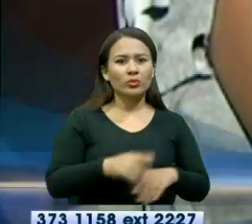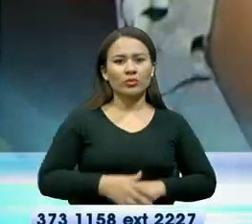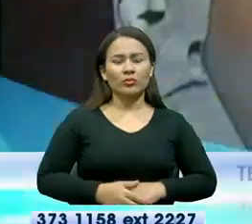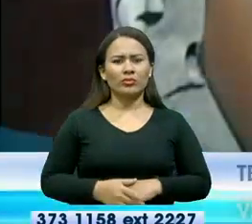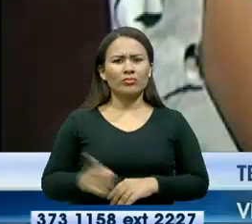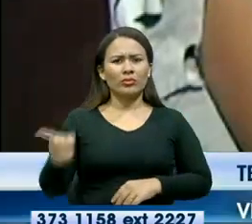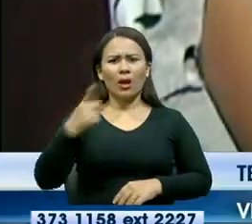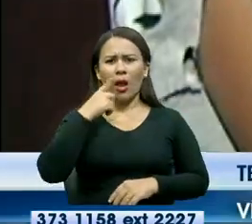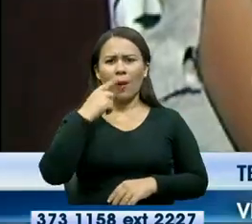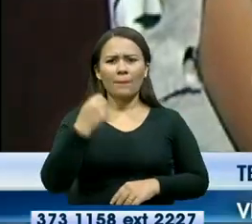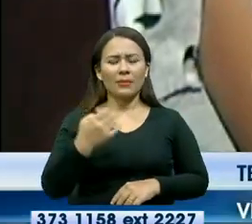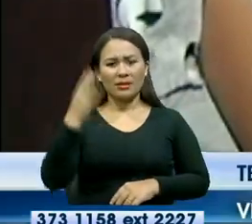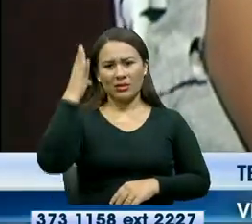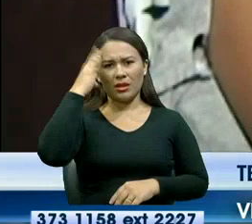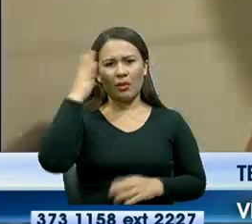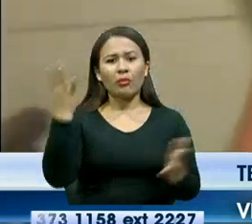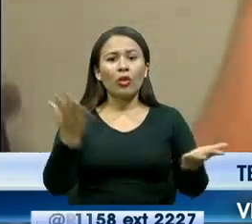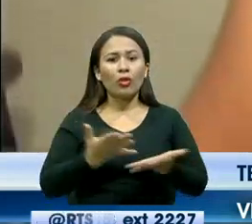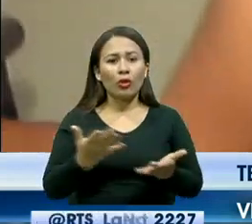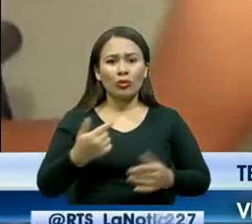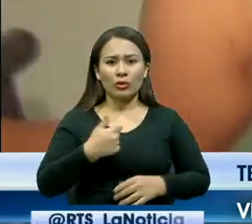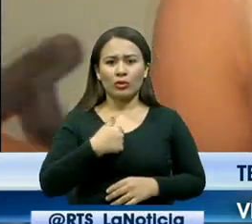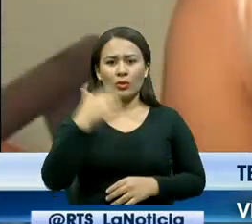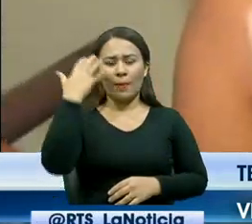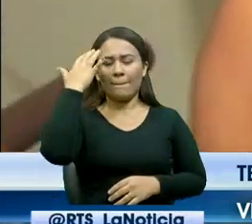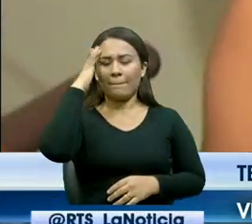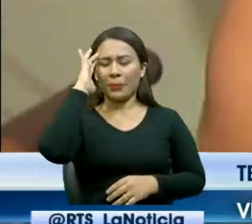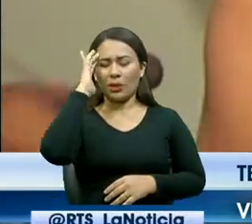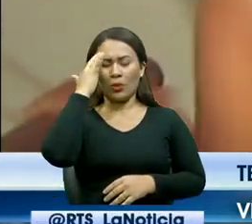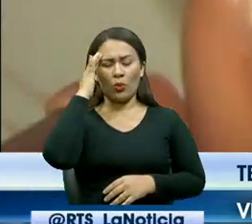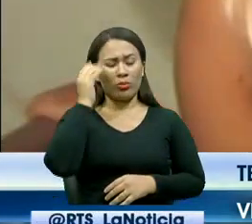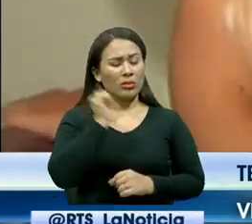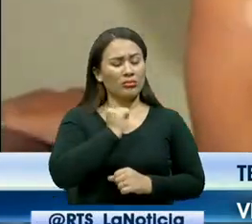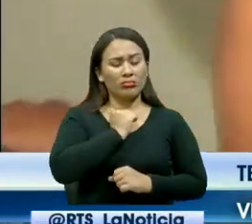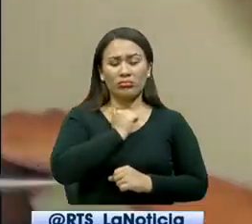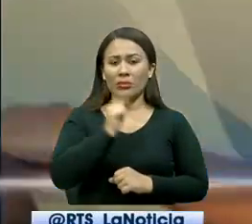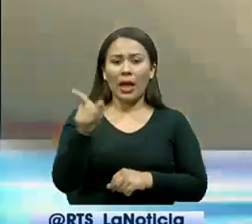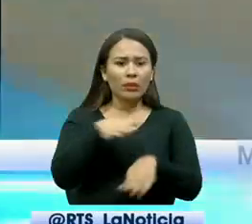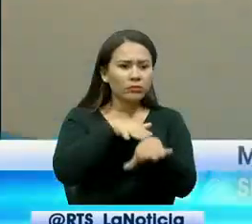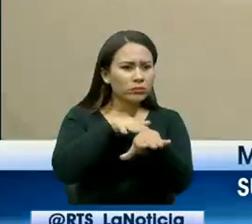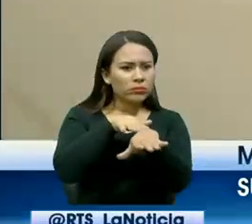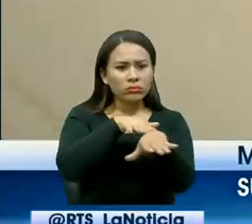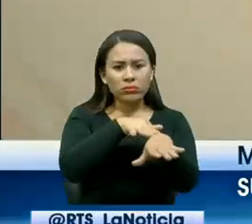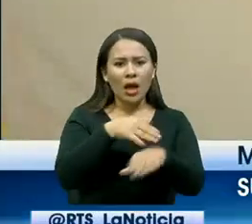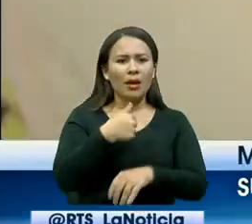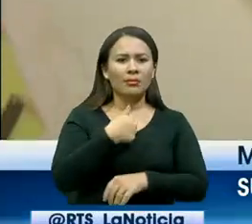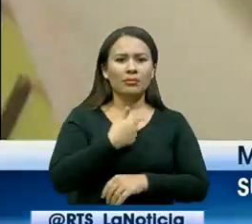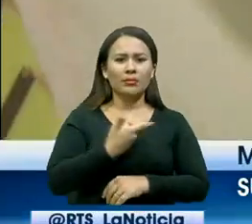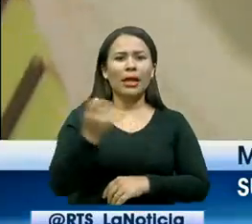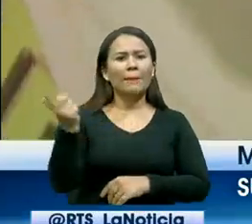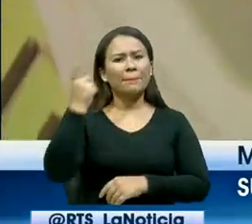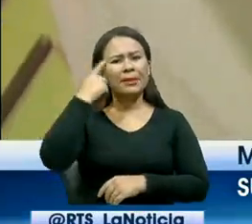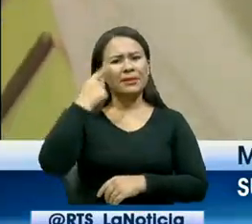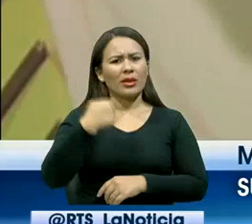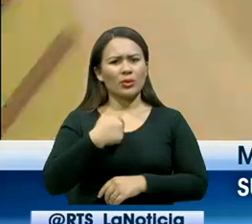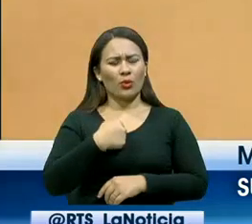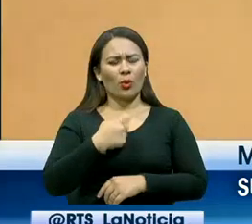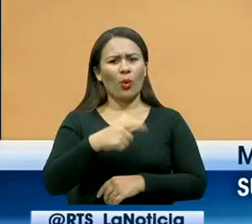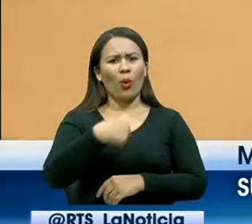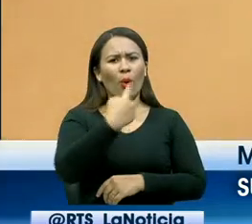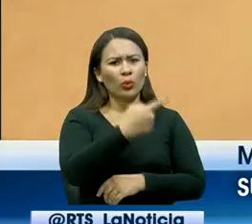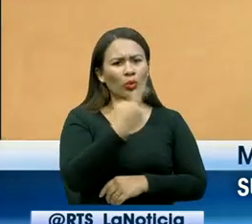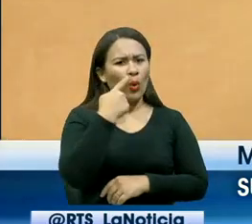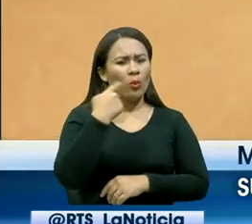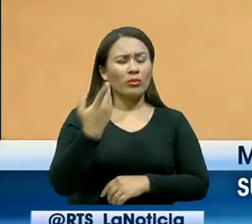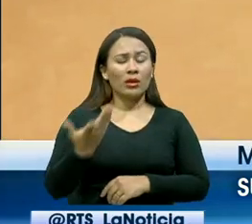todo donde yo estoy, entonces eso a veces me preocupa porque si me hizo esto pensando que yo estaba con alguien, no, o sea, no sé cómo